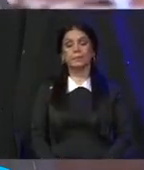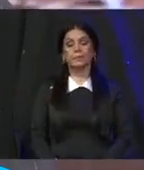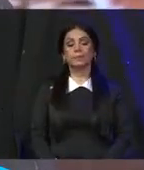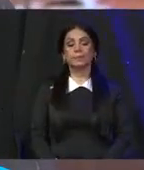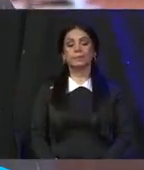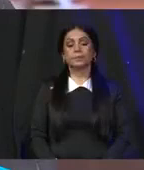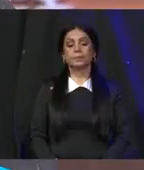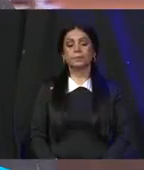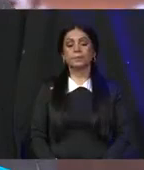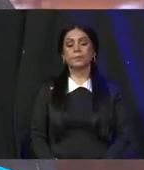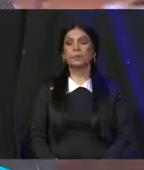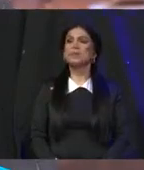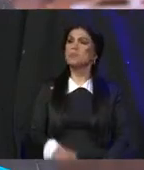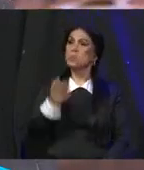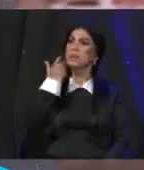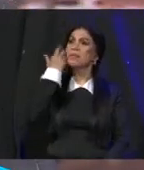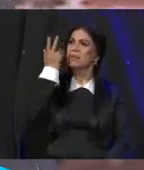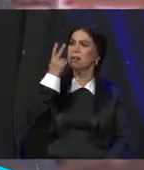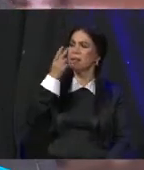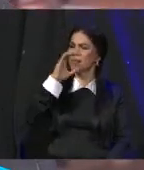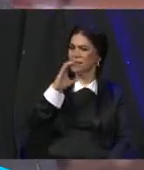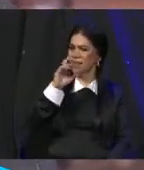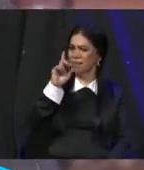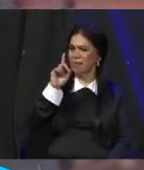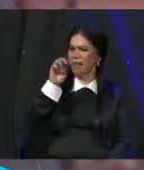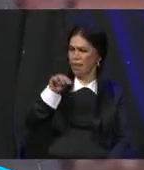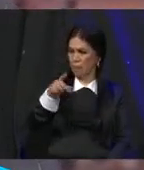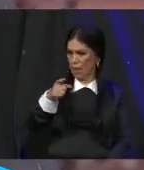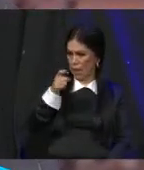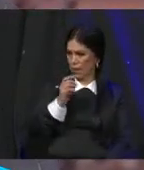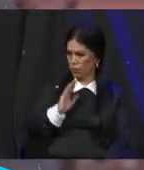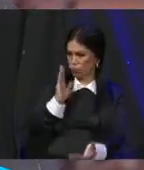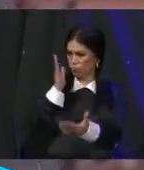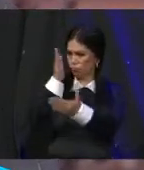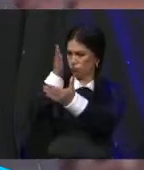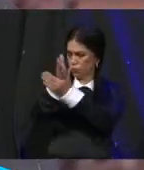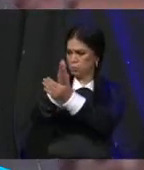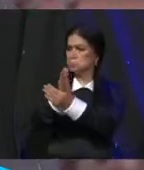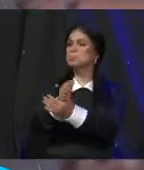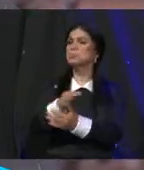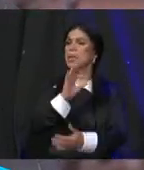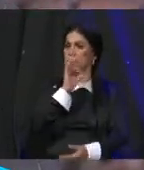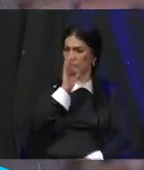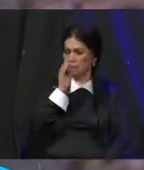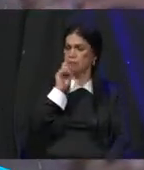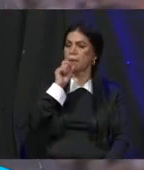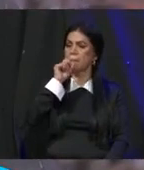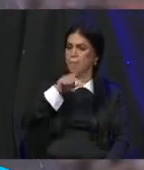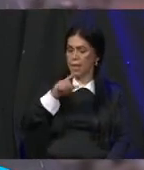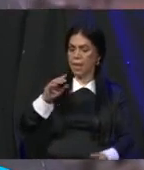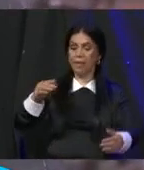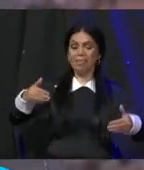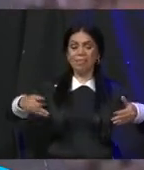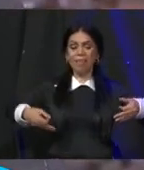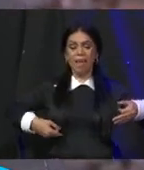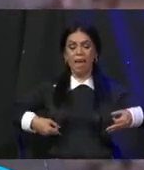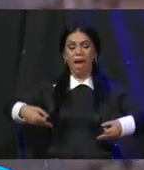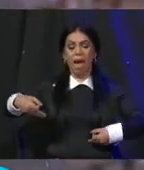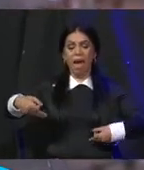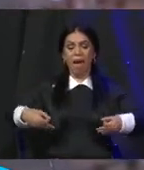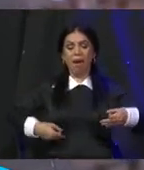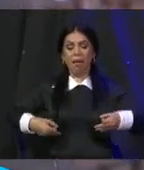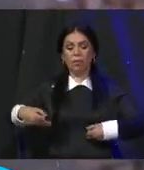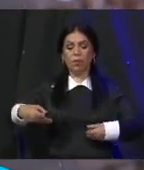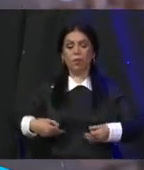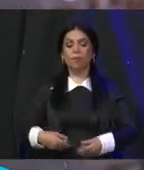nos decían, vengan a México, y vengan a México, y vengan a México, y fuimos al Silvia Pinal, que era un teatro de más o menos, sí, creo que como 800 por